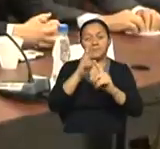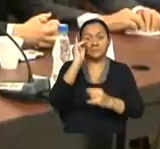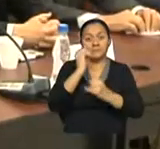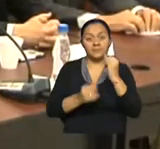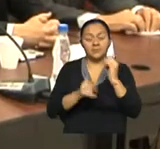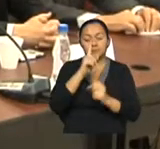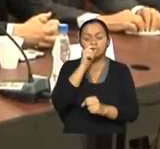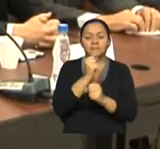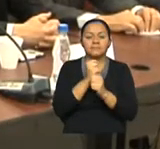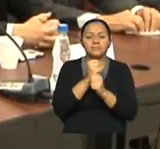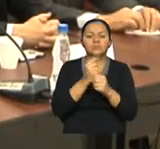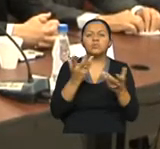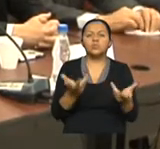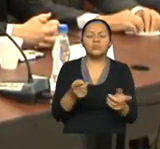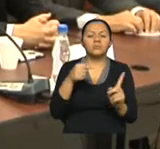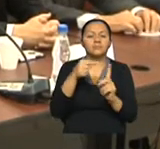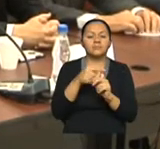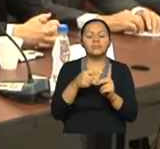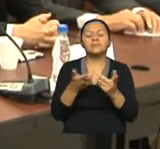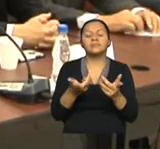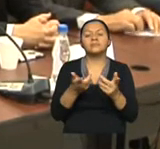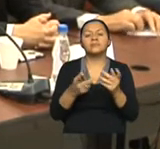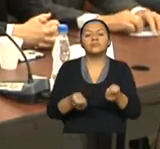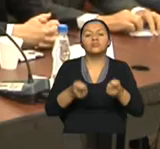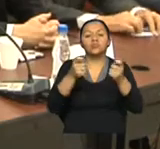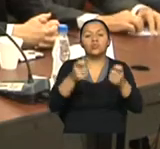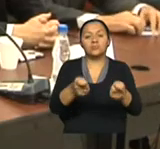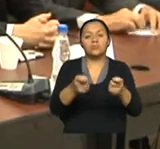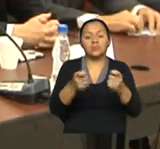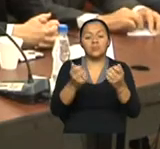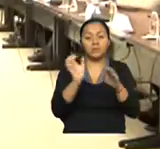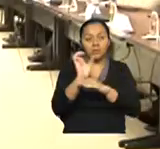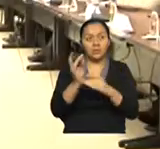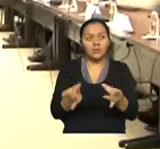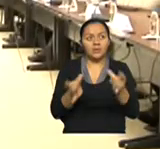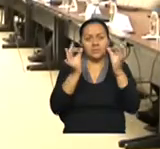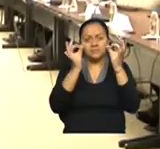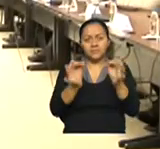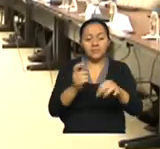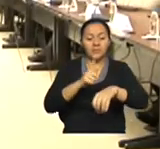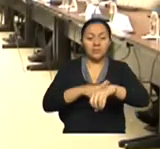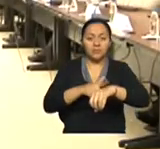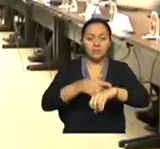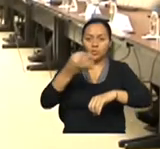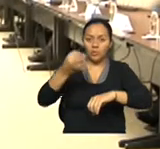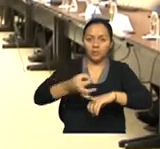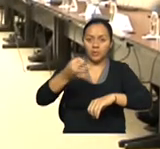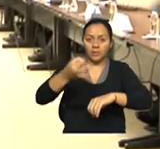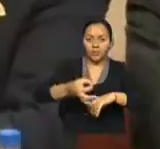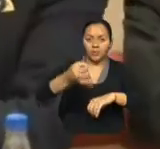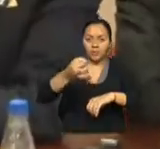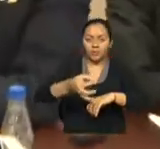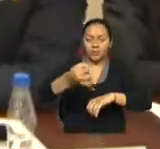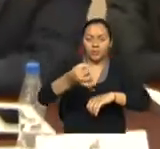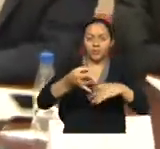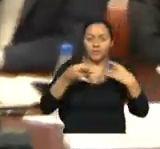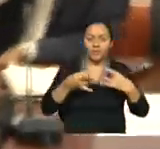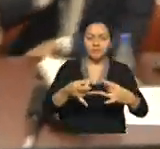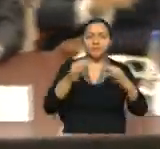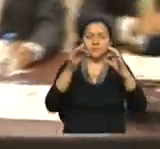funcionario fue el compromiso de entregar al país obras de calidad que se cumplan en los plazos acordados mediante una